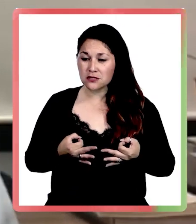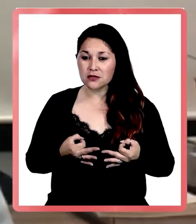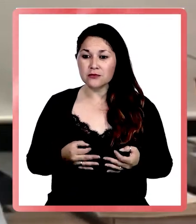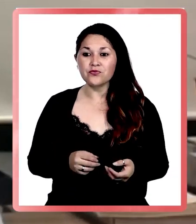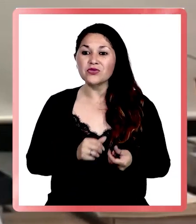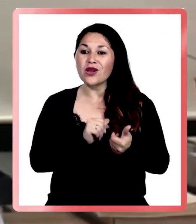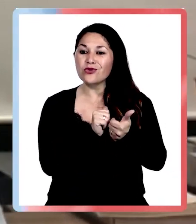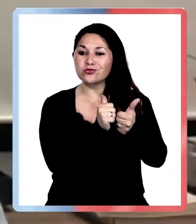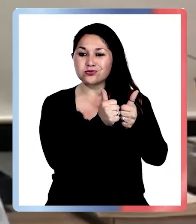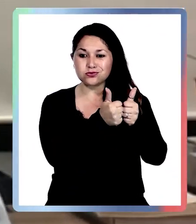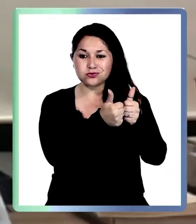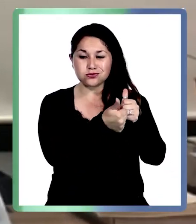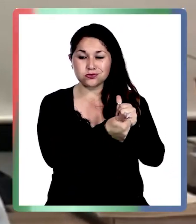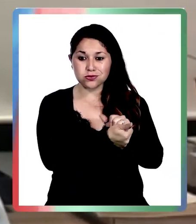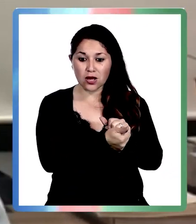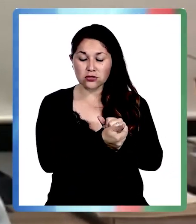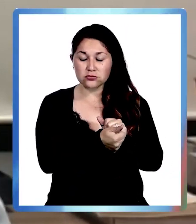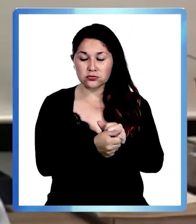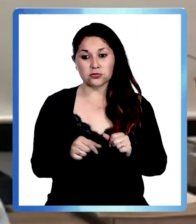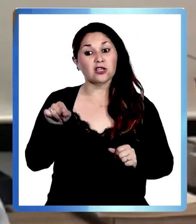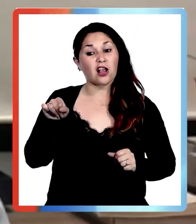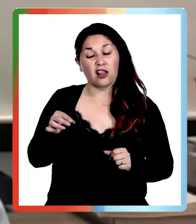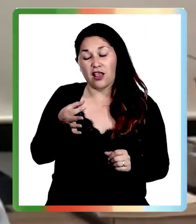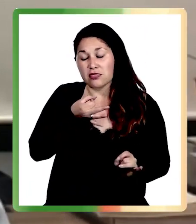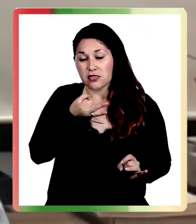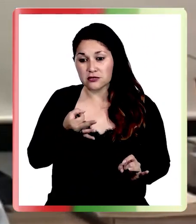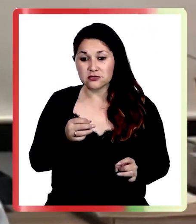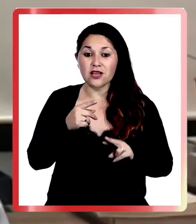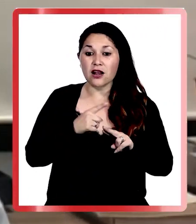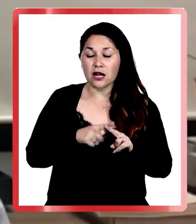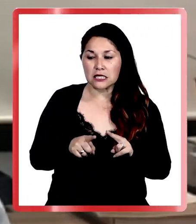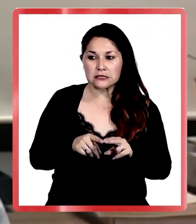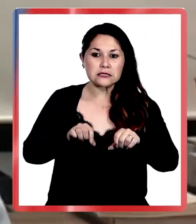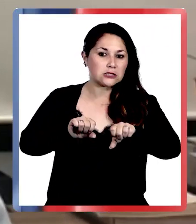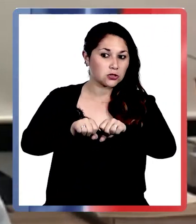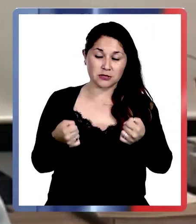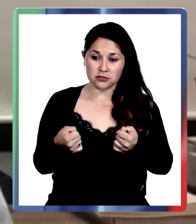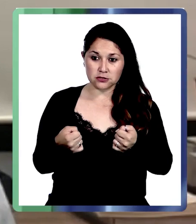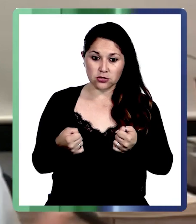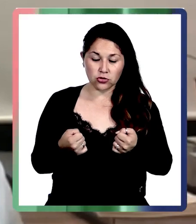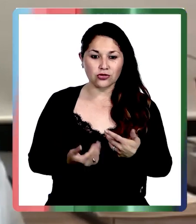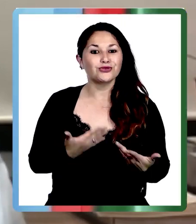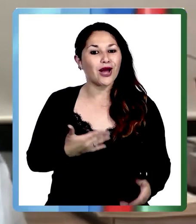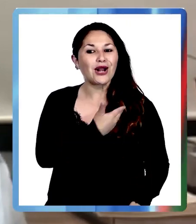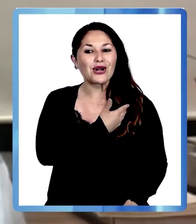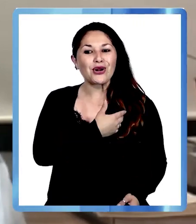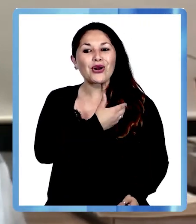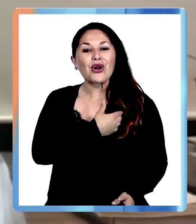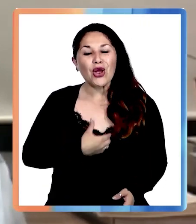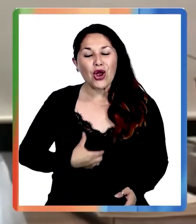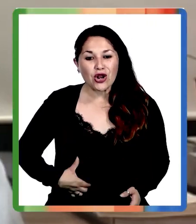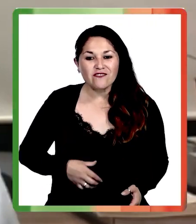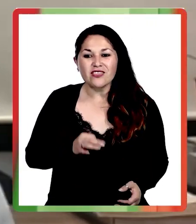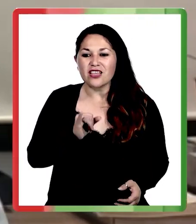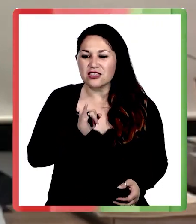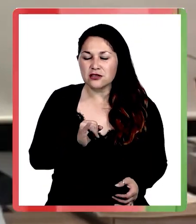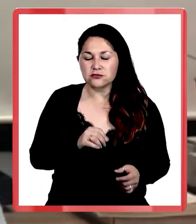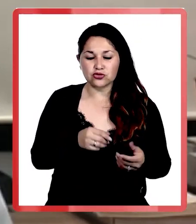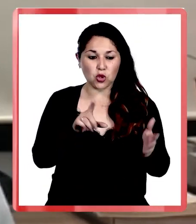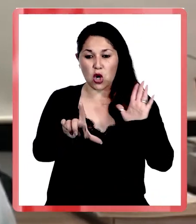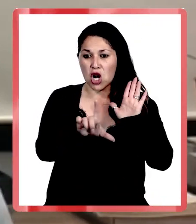hacer cambios y las ISAPRES dicen, si se hacen estos cambios vamos a quebrar y el gobierno entonces envía una ley